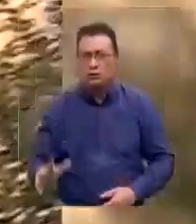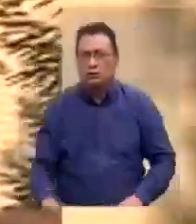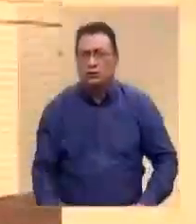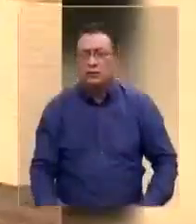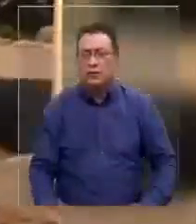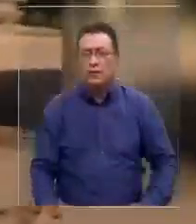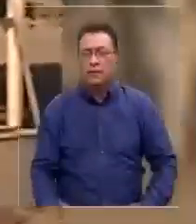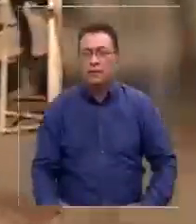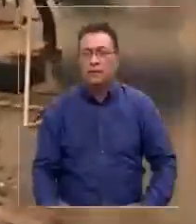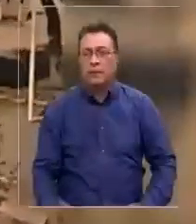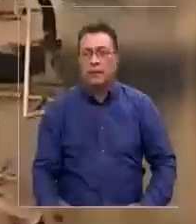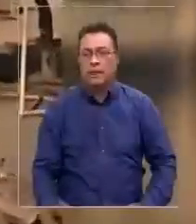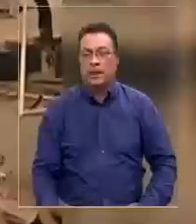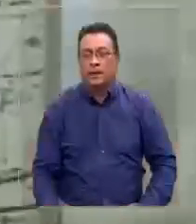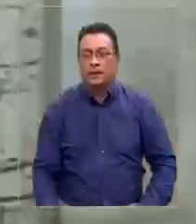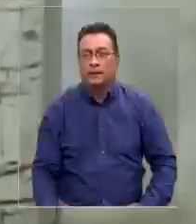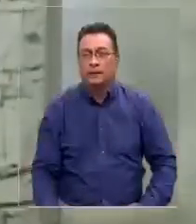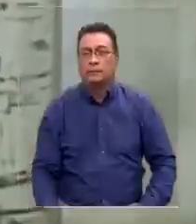Había